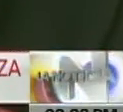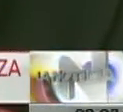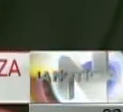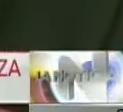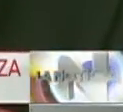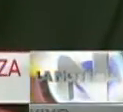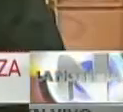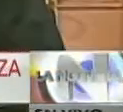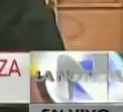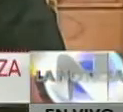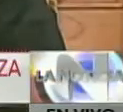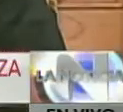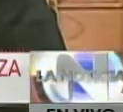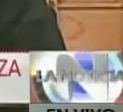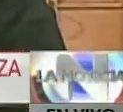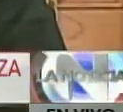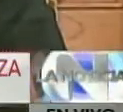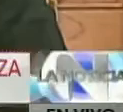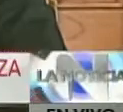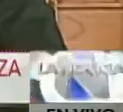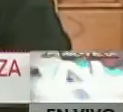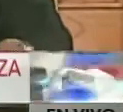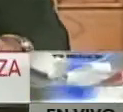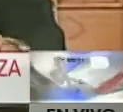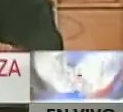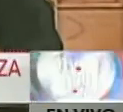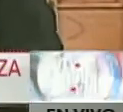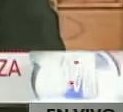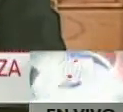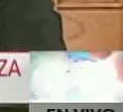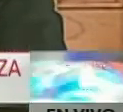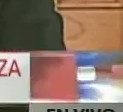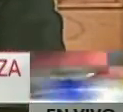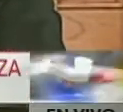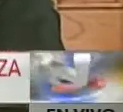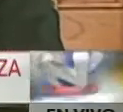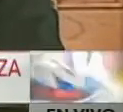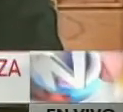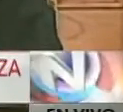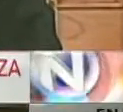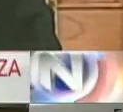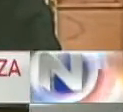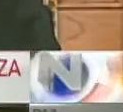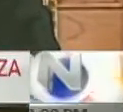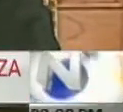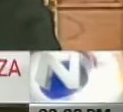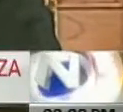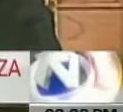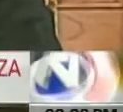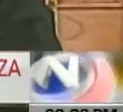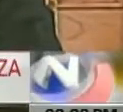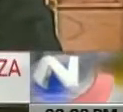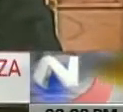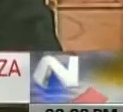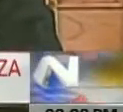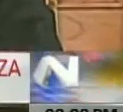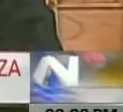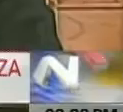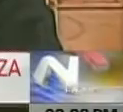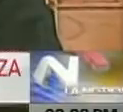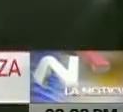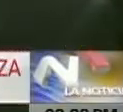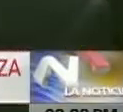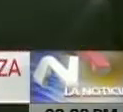Olimpiadas. Y no sé cuántas medallas, 25 medallas de oro. 28, dice aquí Merente, que es experto porque es matemático.